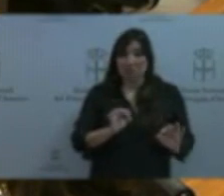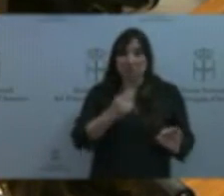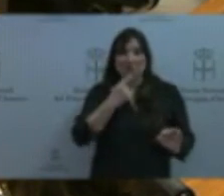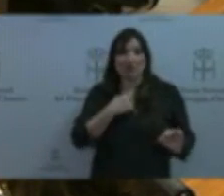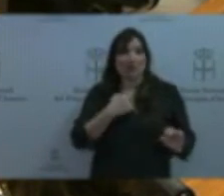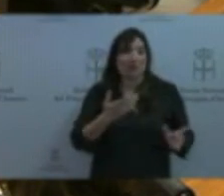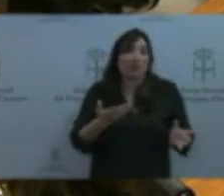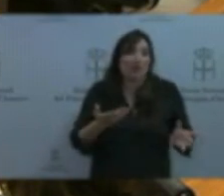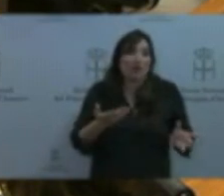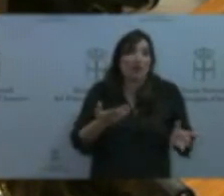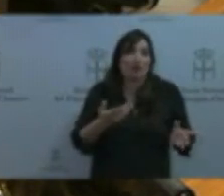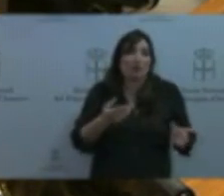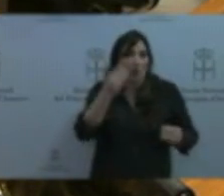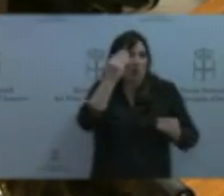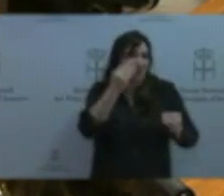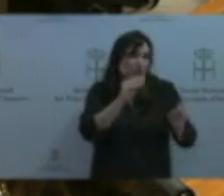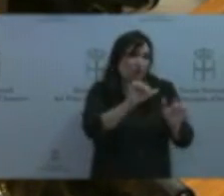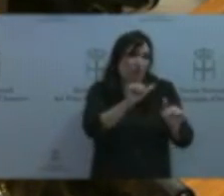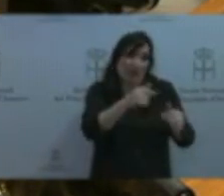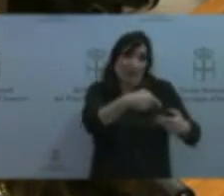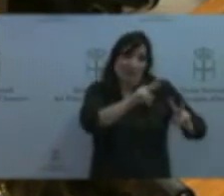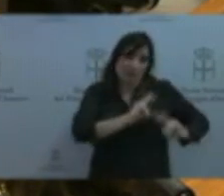venir para después, como es norma de la casa,